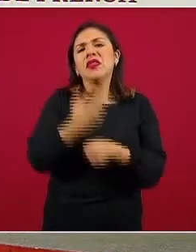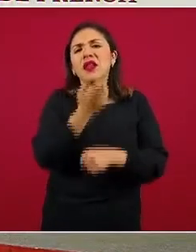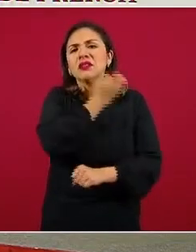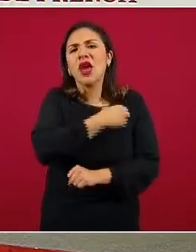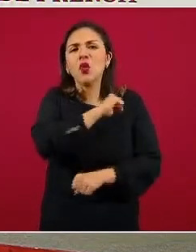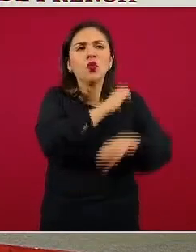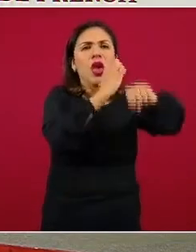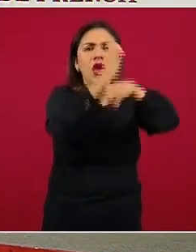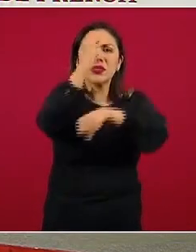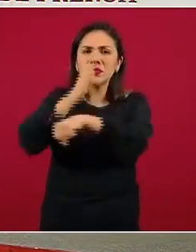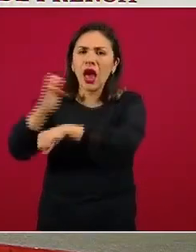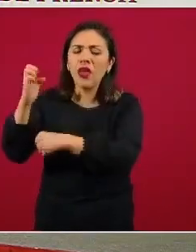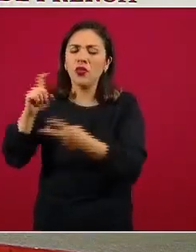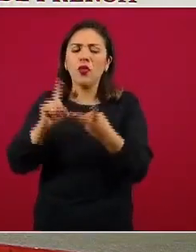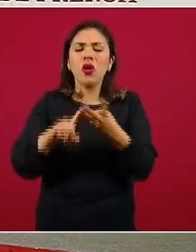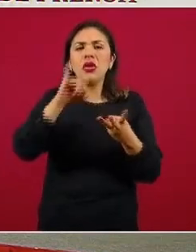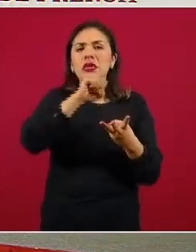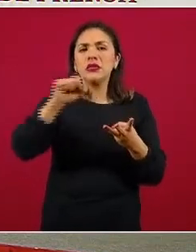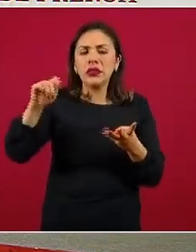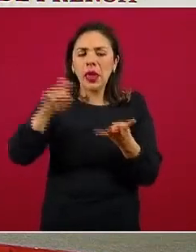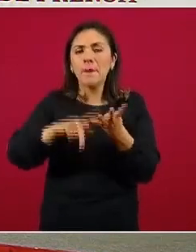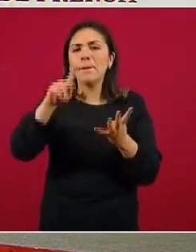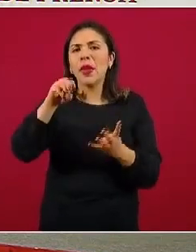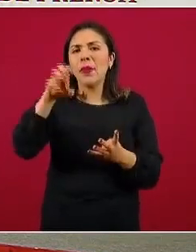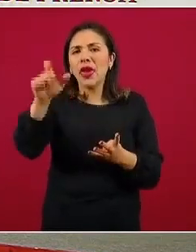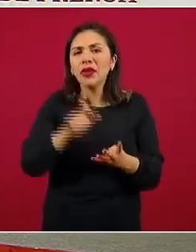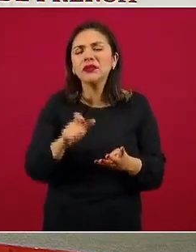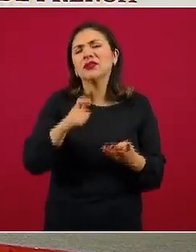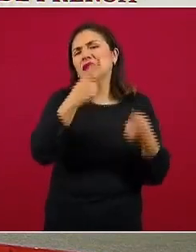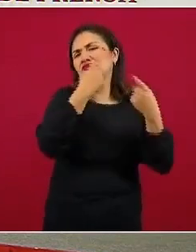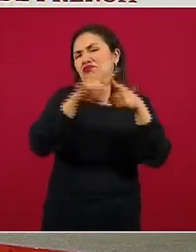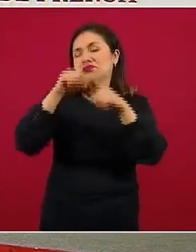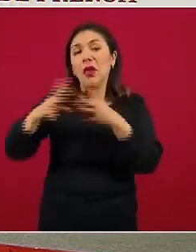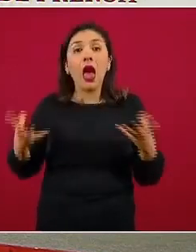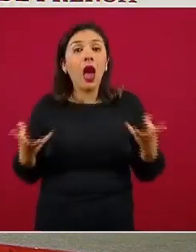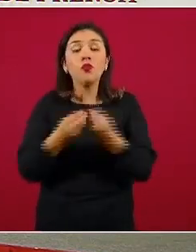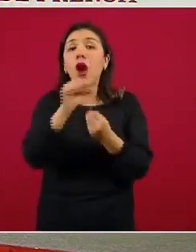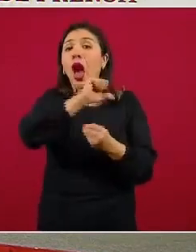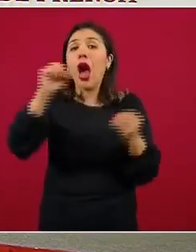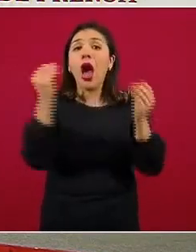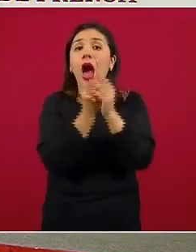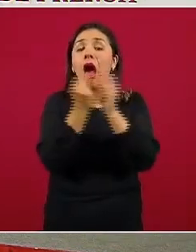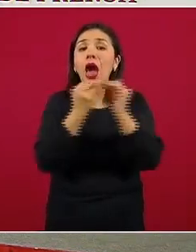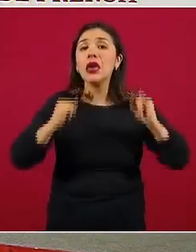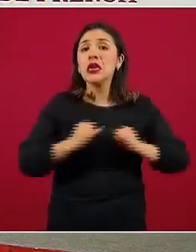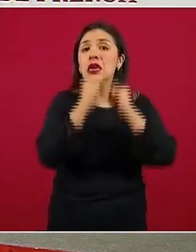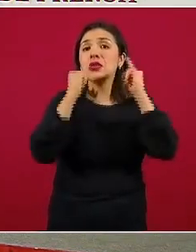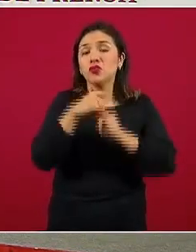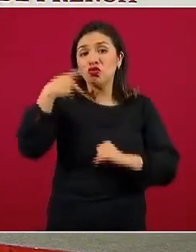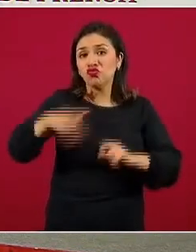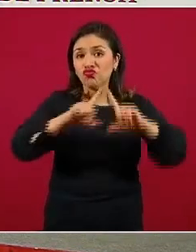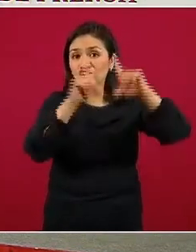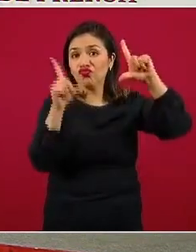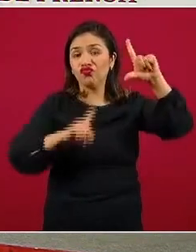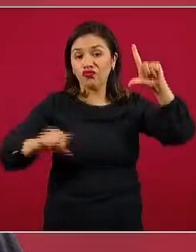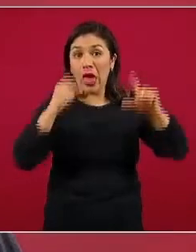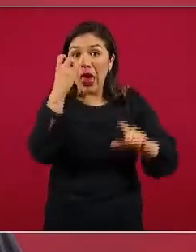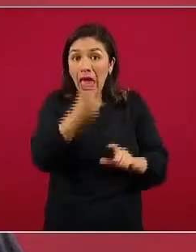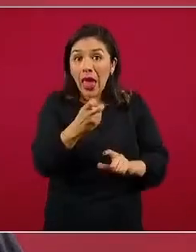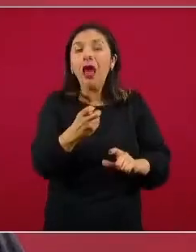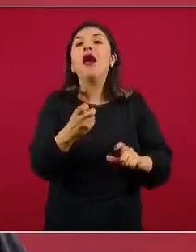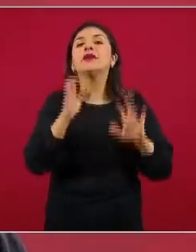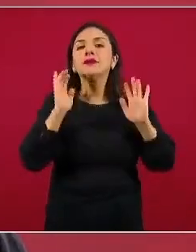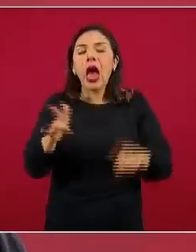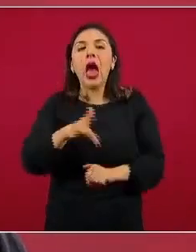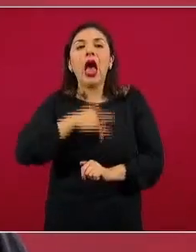las entidades federativas, el ISSSTE, PEMES, etcétera, es decir, instituciones del Sistema Nacional de Salud, y entonces eso nos tiene que llevar directamente